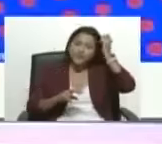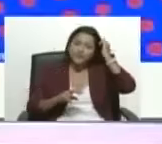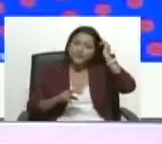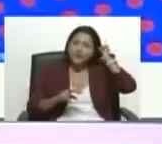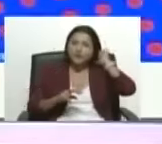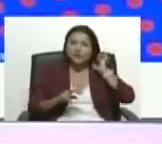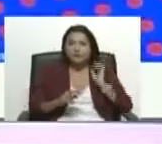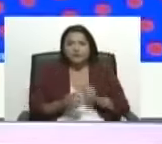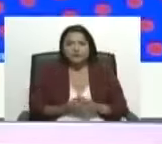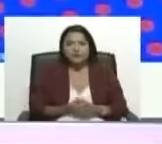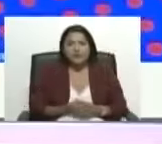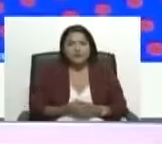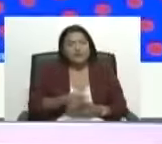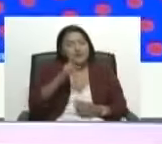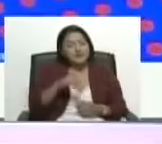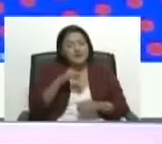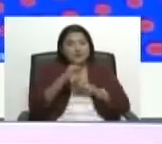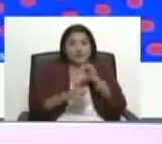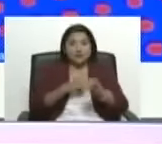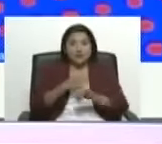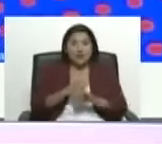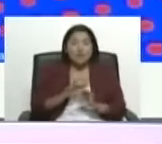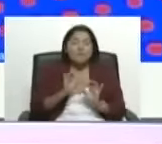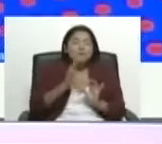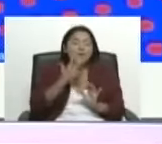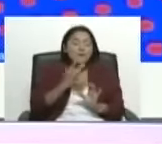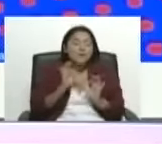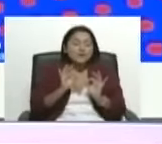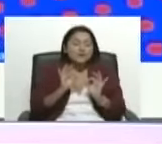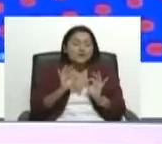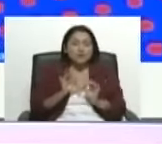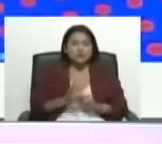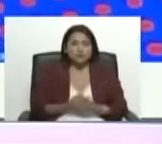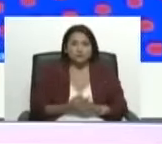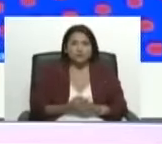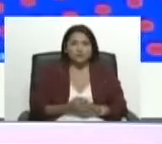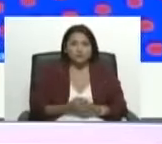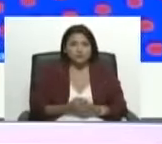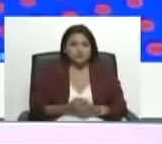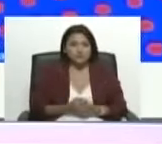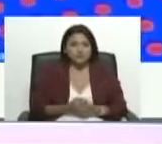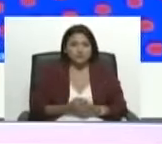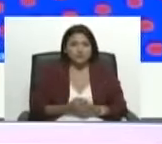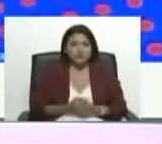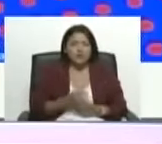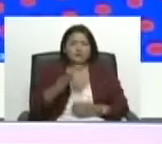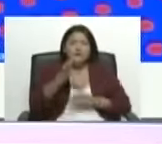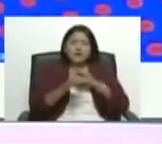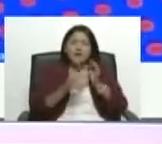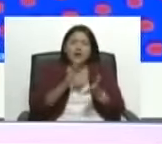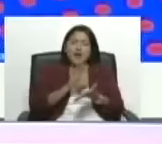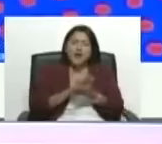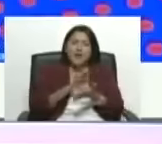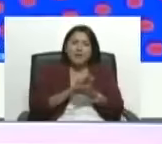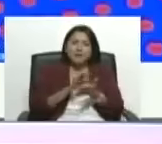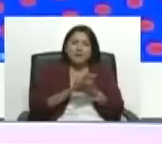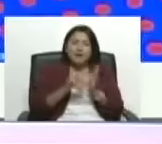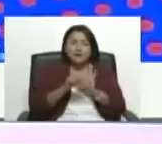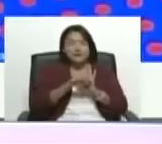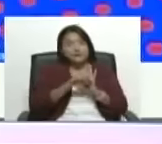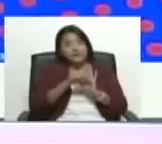orden internacional. En el caso específico, voy a remitirme con mucha calma a leer los